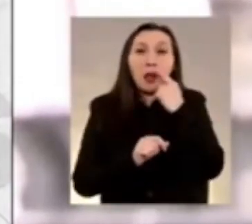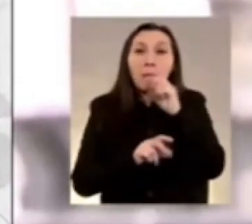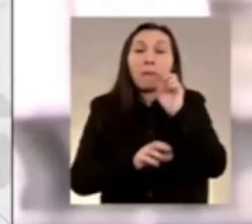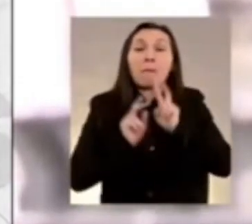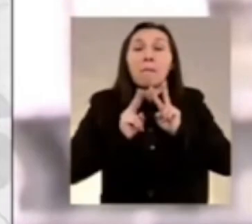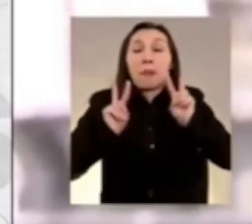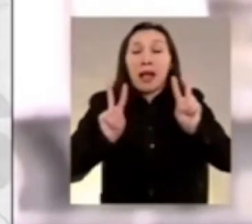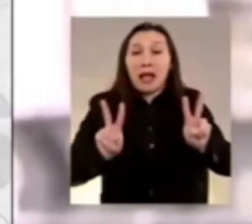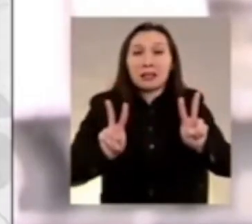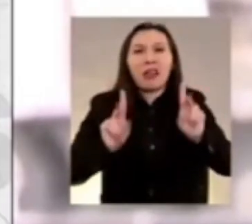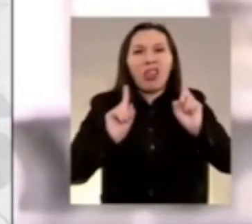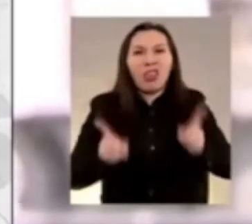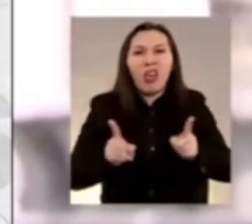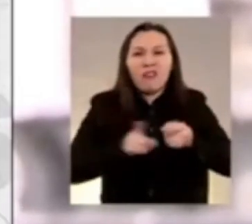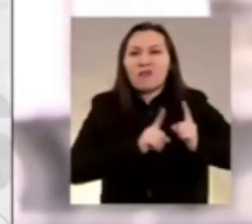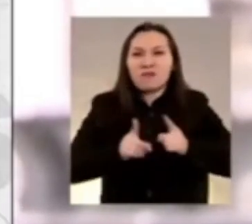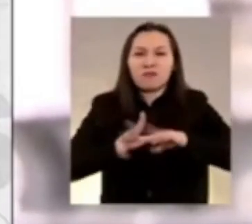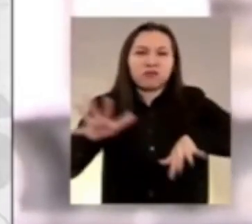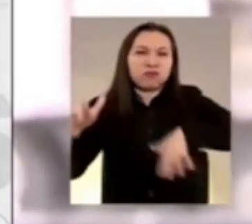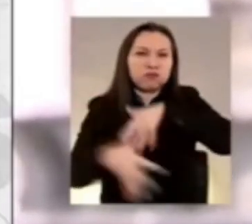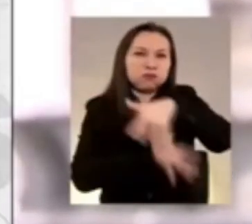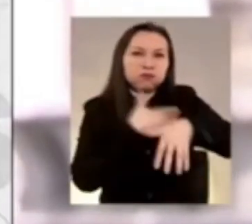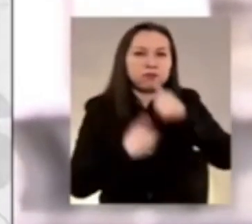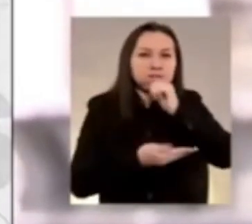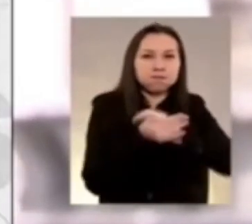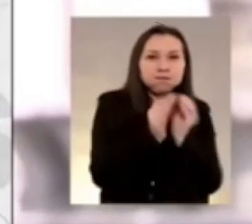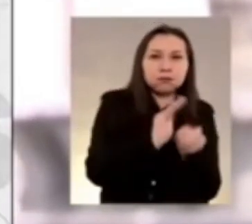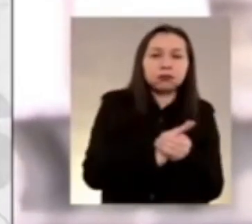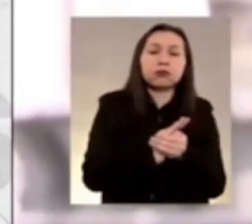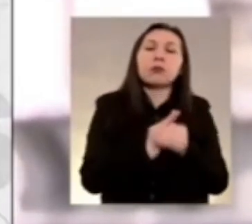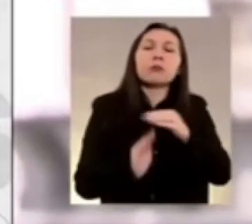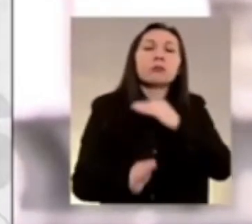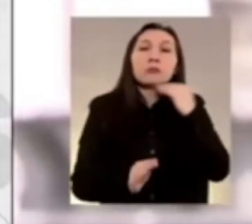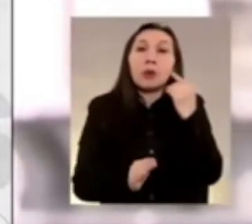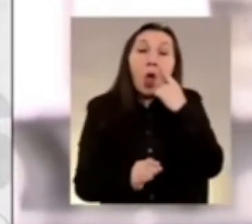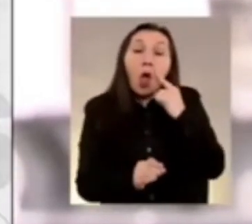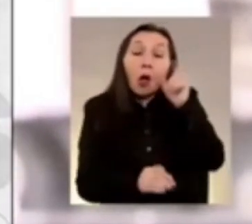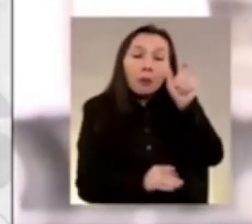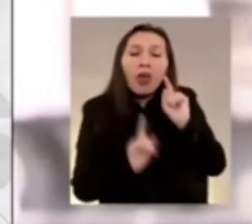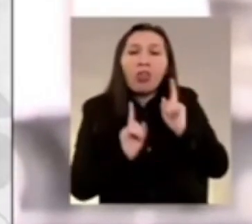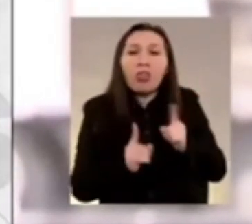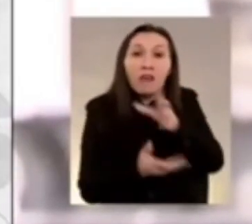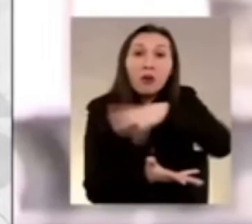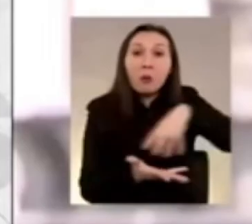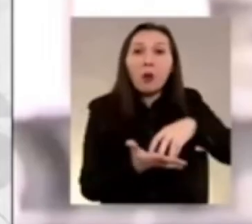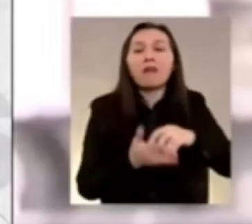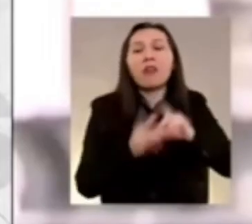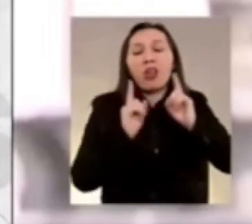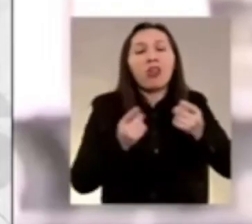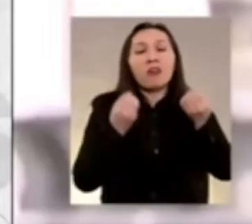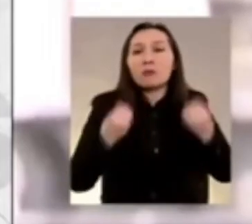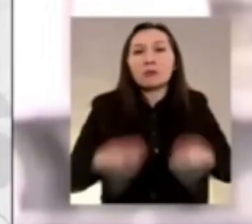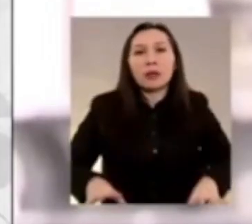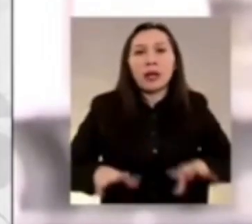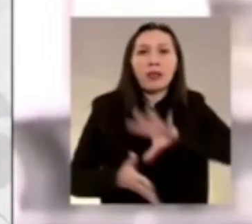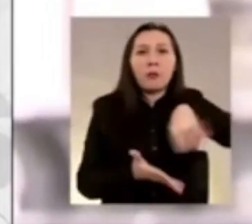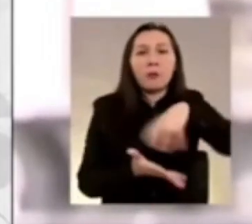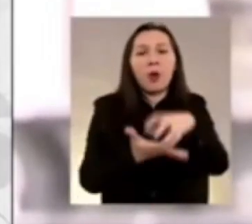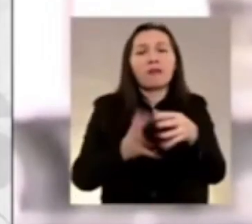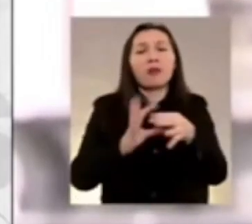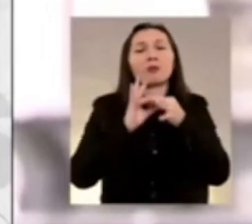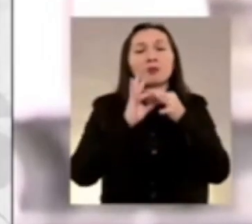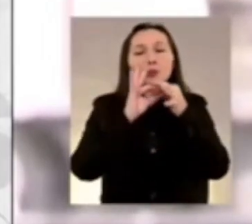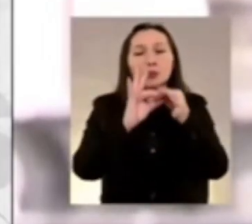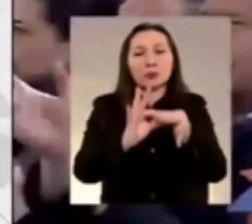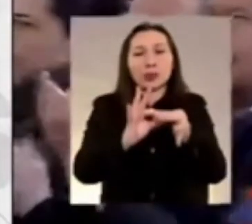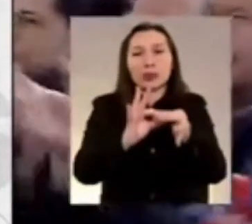que desatar la guerra turbia. Para matar al hombre que era un pueblo, tuvieron que quedarse sin el pueblo. Muchas gracias.